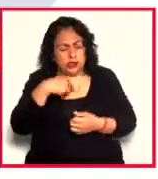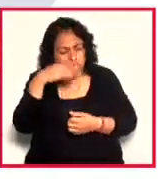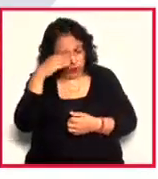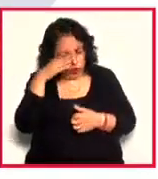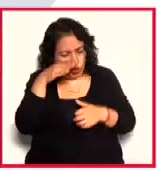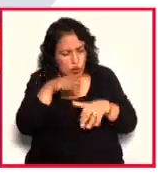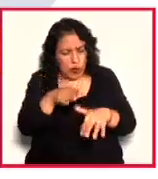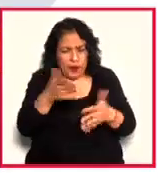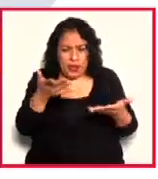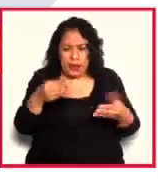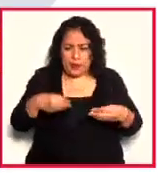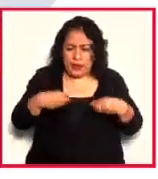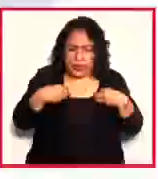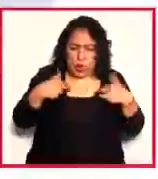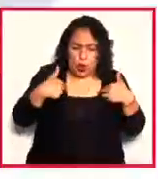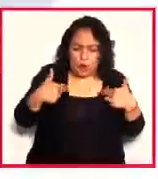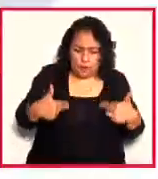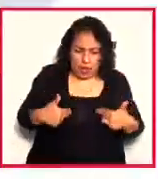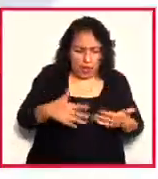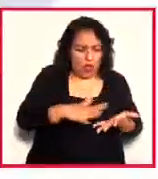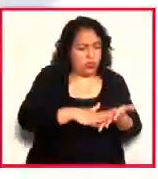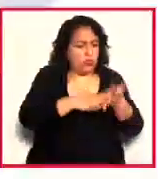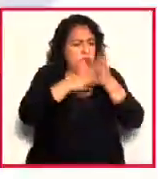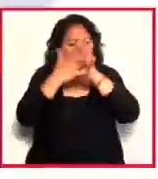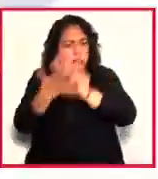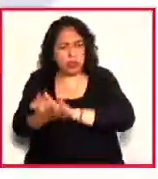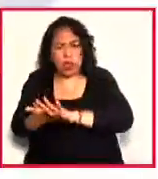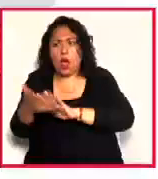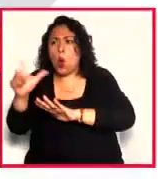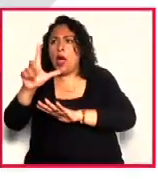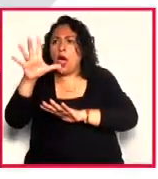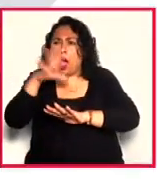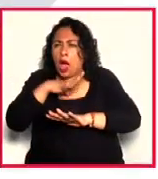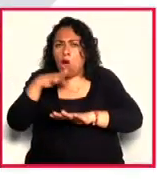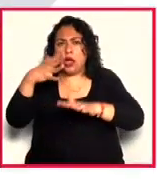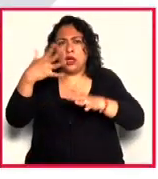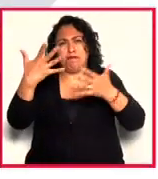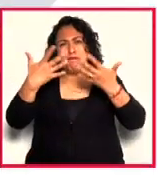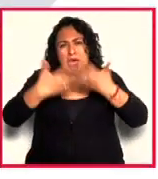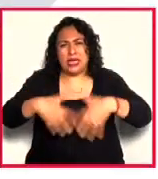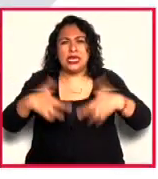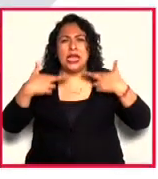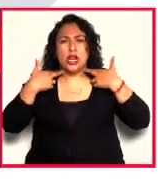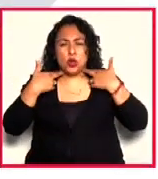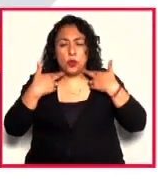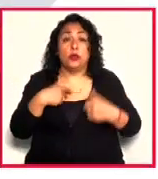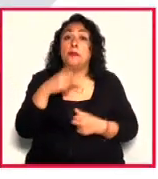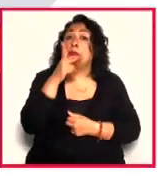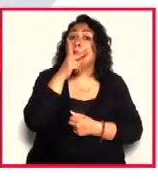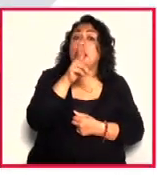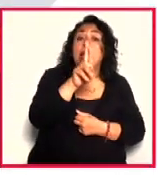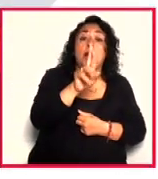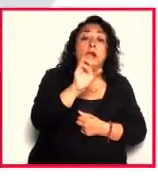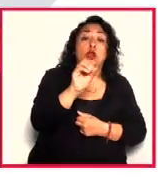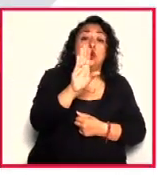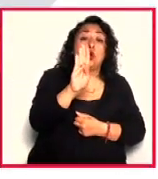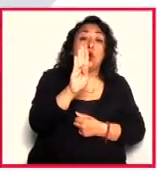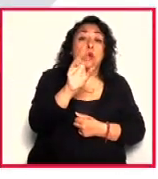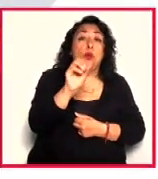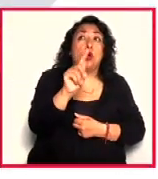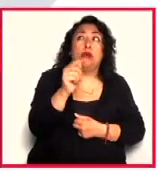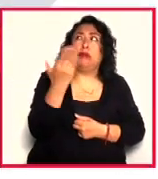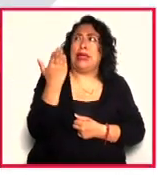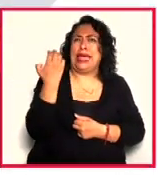aspectos de la vida humana que se transformarán por la acción robótica. La palabra robot, que acaba de cumplir ahora en